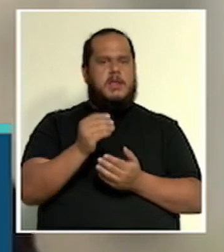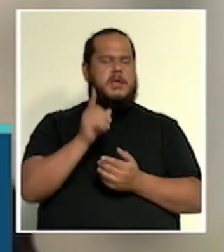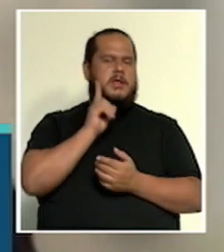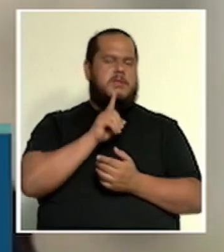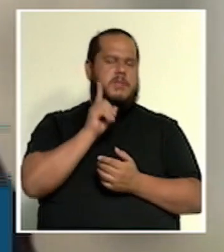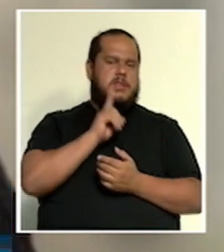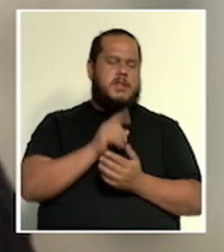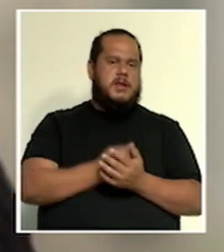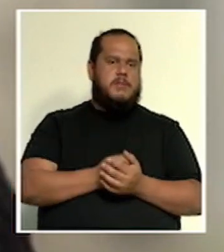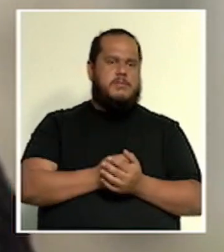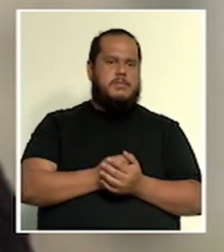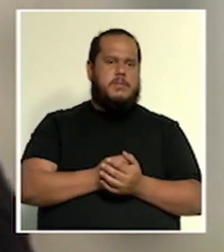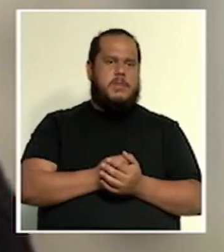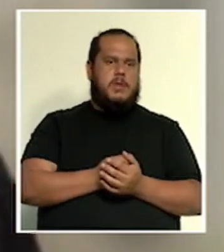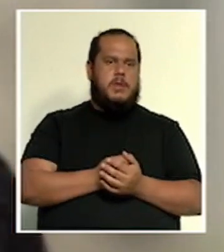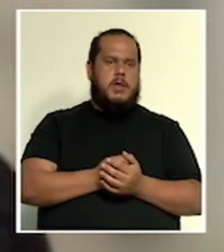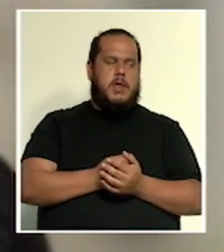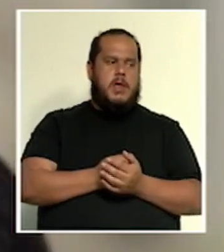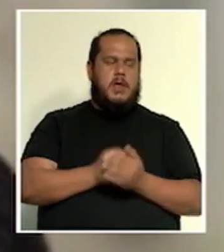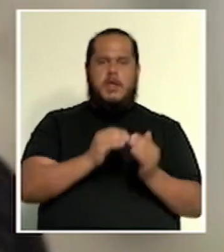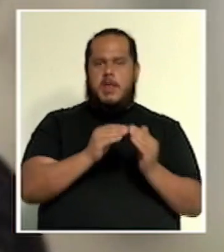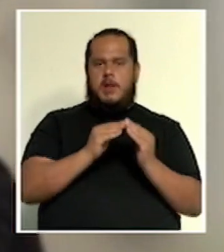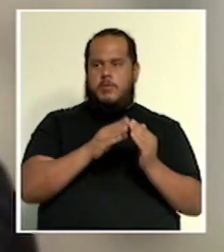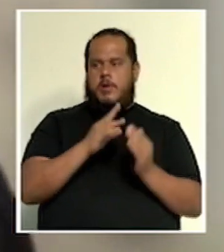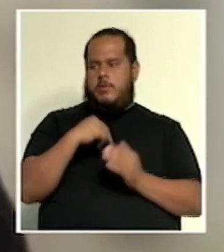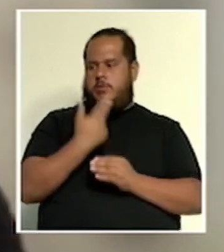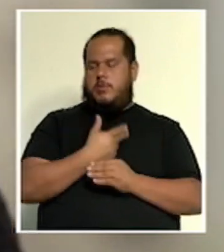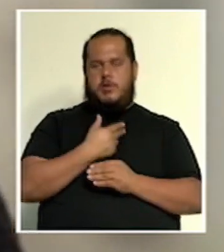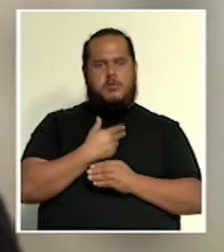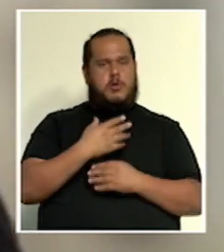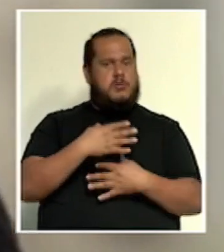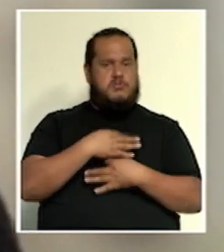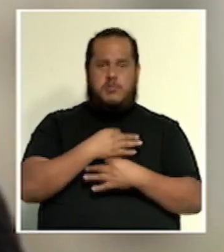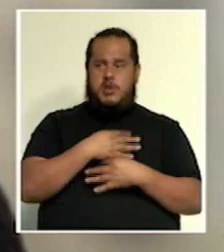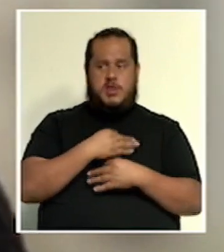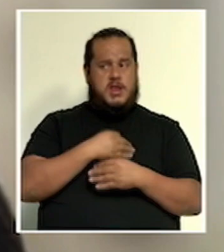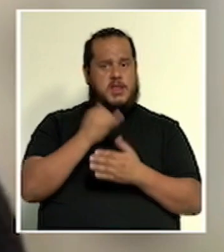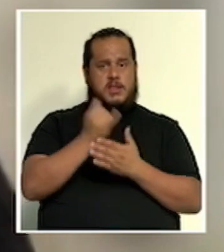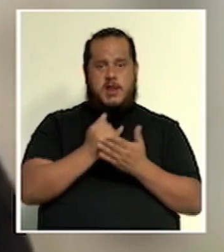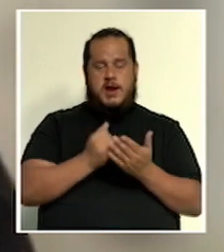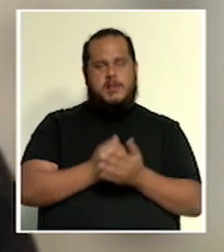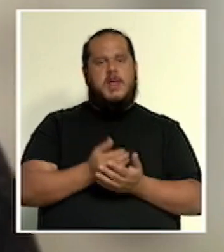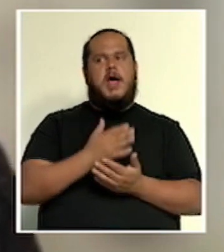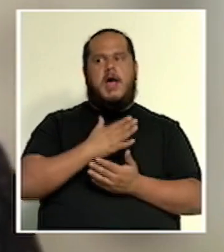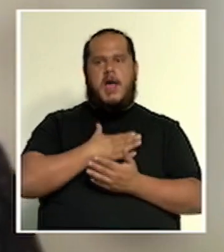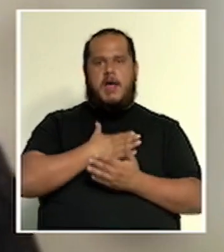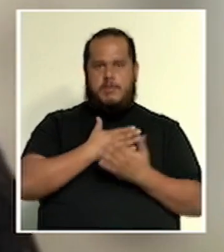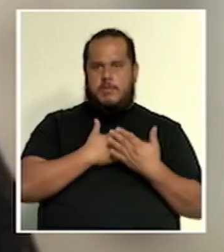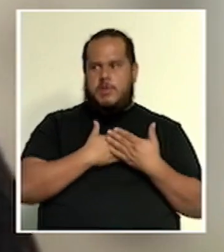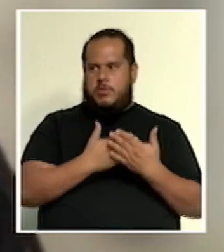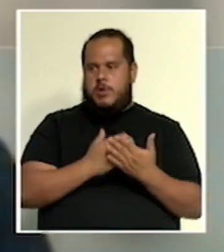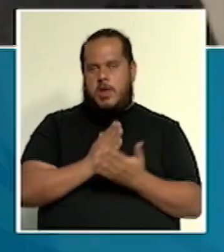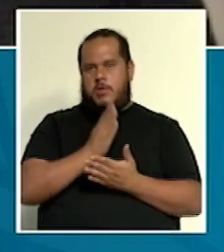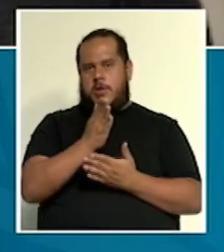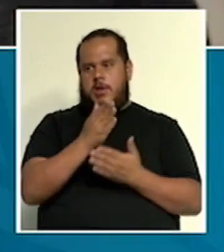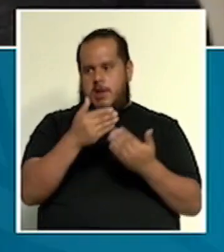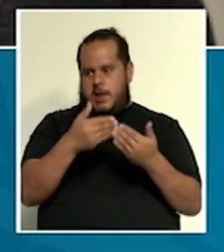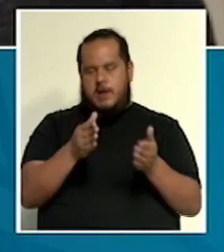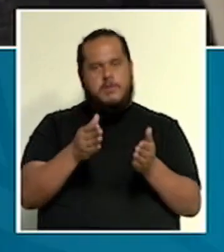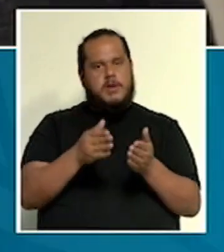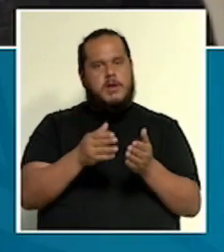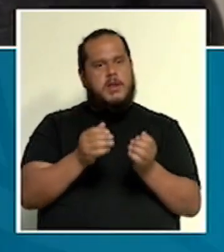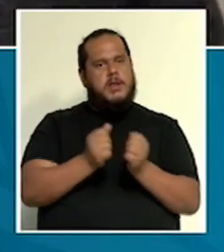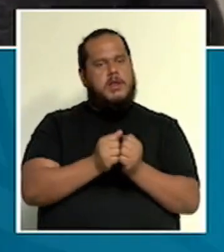de que el pueblo nuestro no le interesa el arte. A mí me ha tocado ir a Bribri con